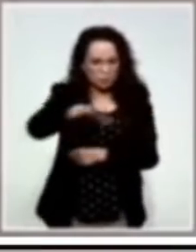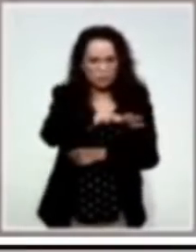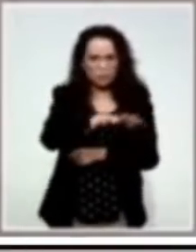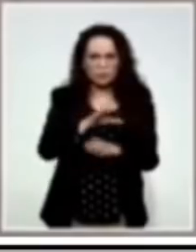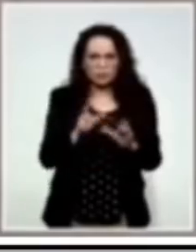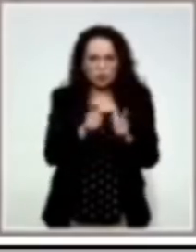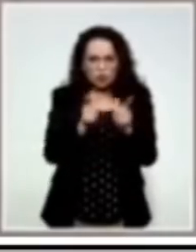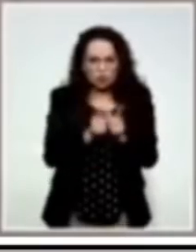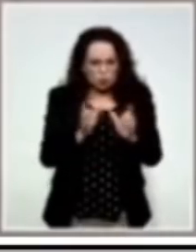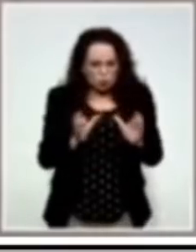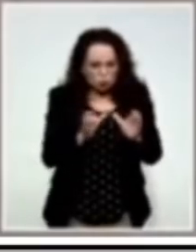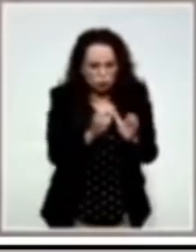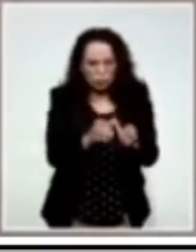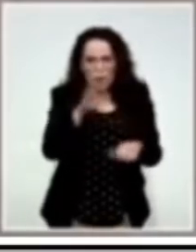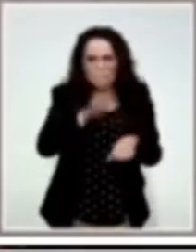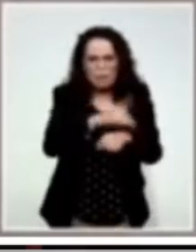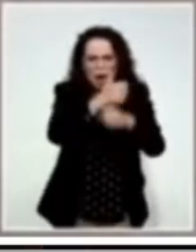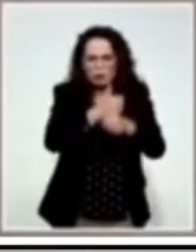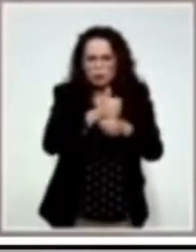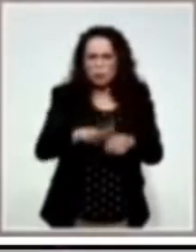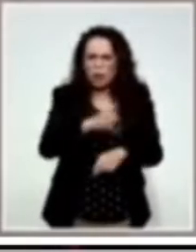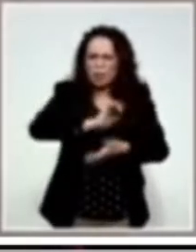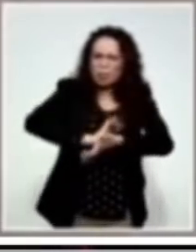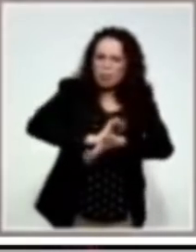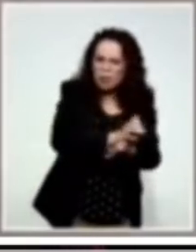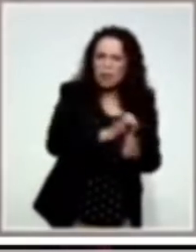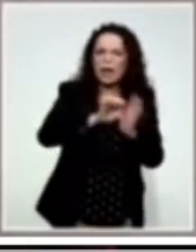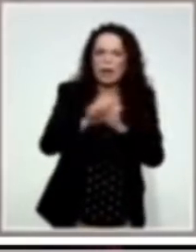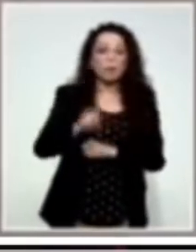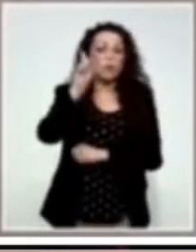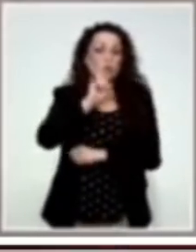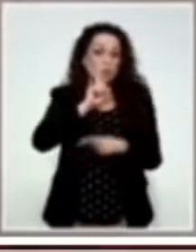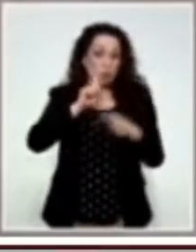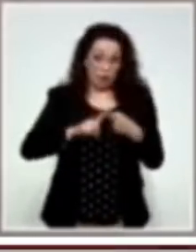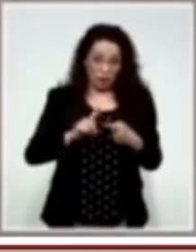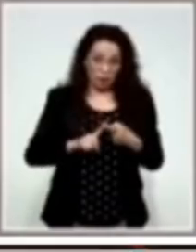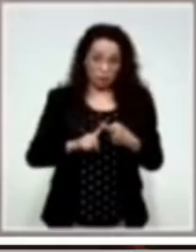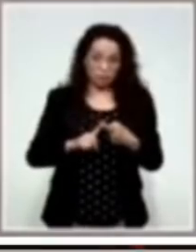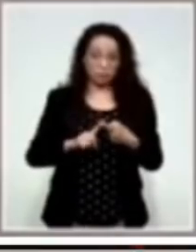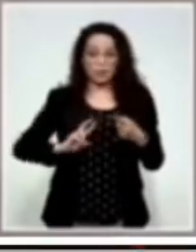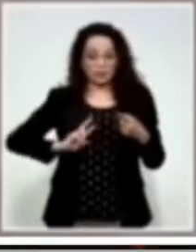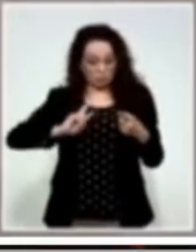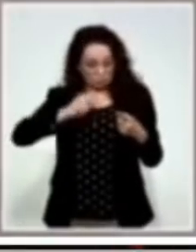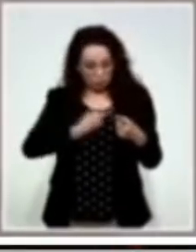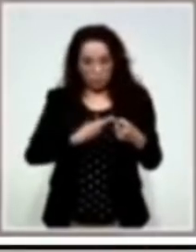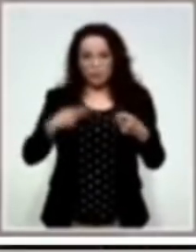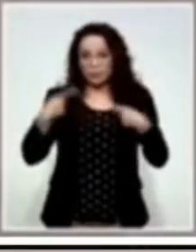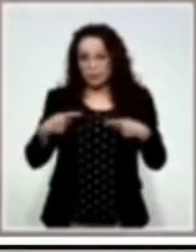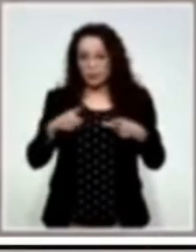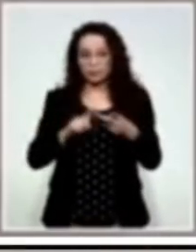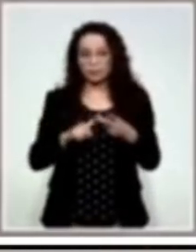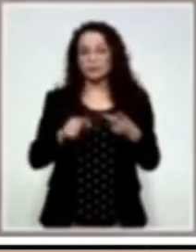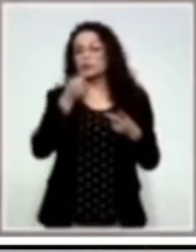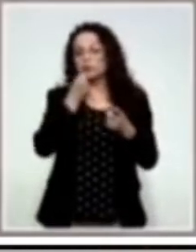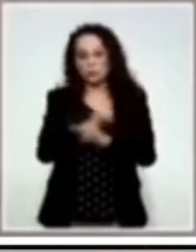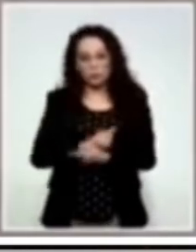los discriminados, fundamentalmente de las mujeres, de las personas trans, de las niñas, niños y adolescentes,